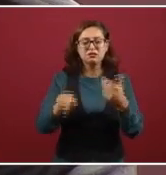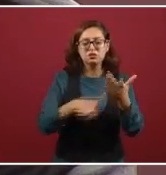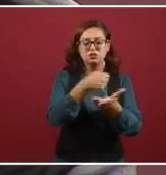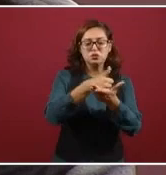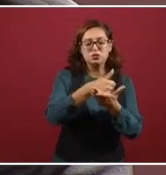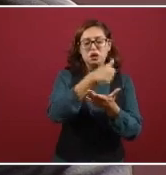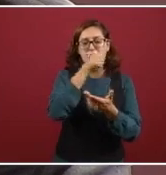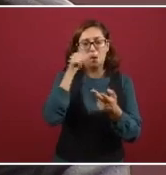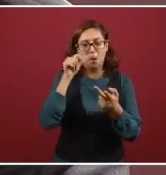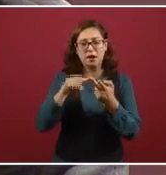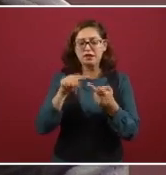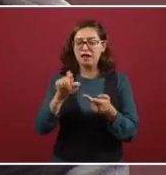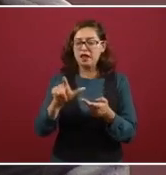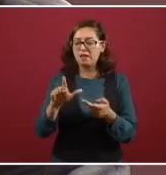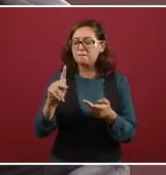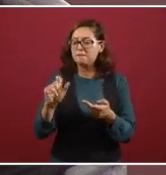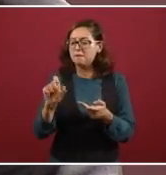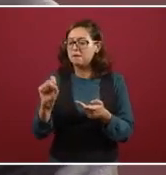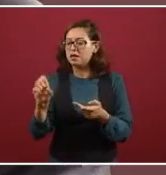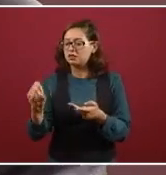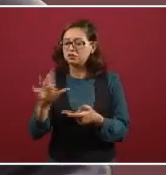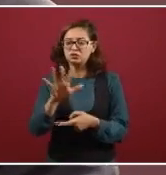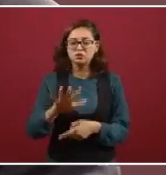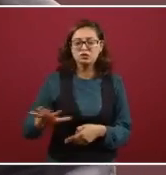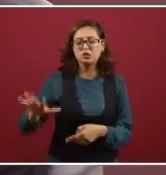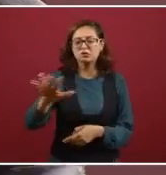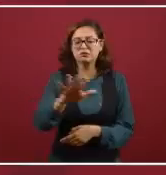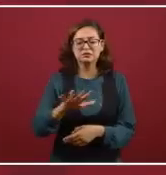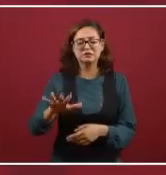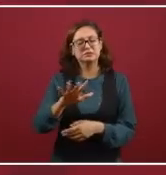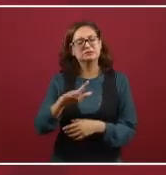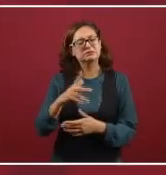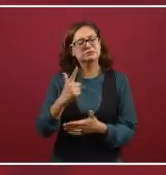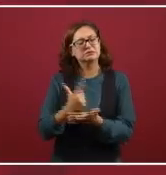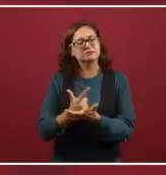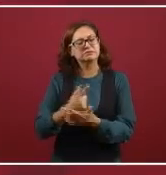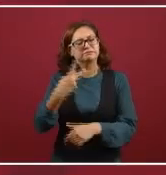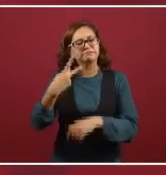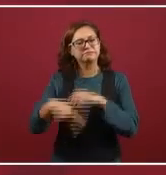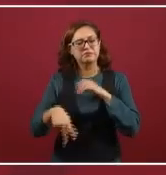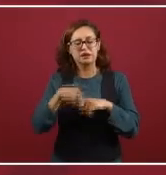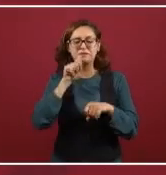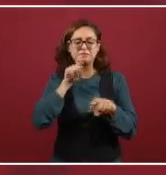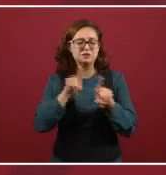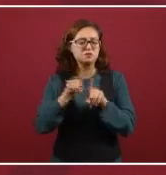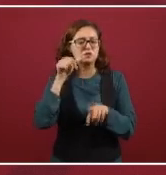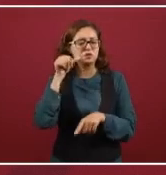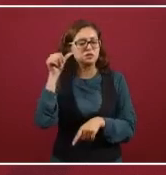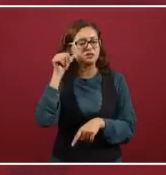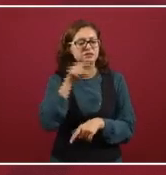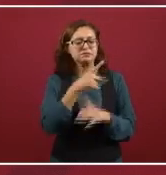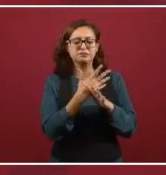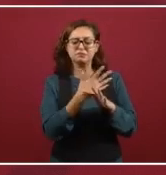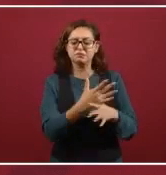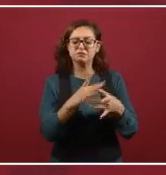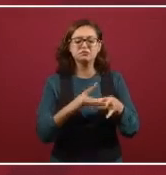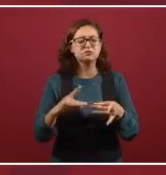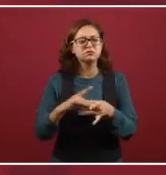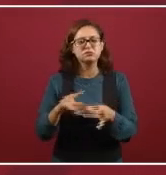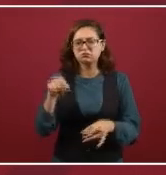y fue muy claro también en sus intervenciones. Ayer tuvo también una conferencia de prensa, después de hablar conmigo, de que es una comunidad